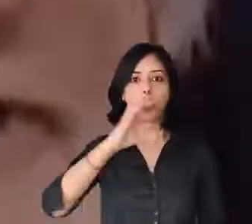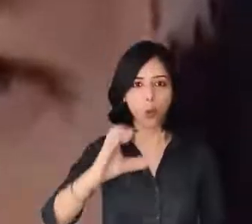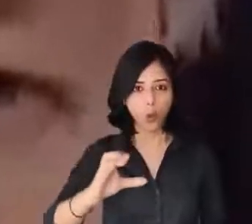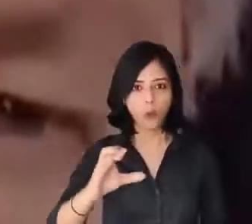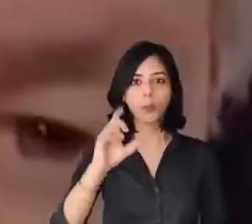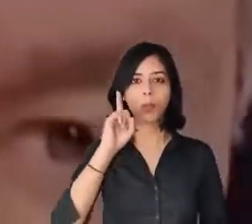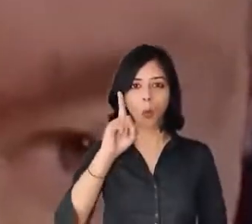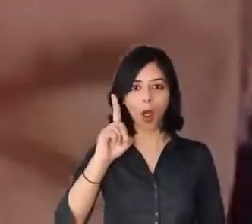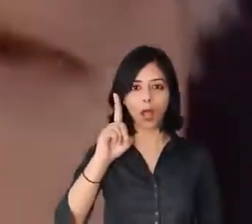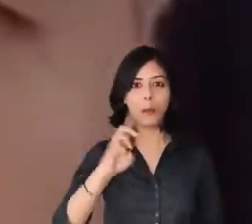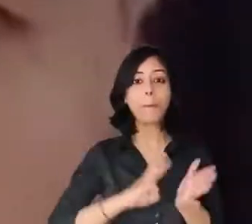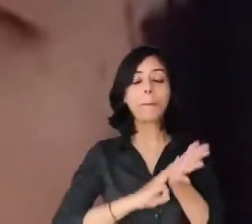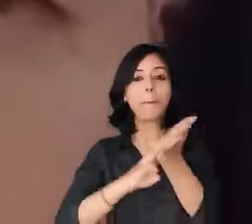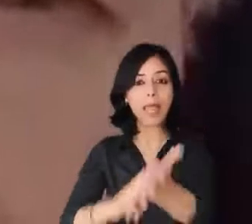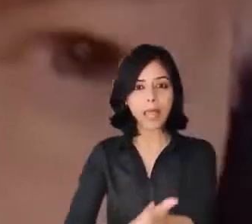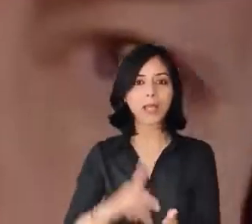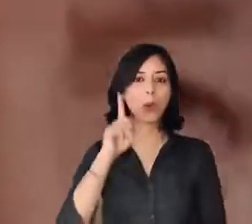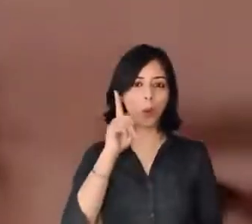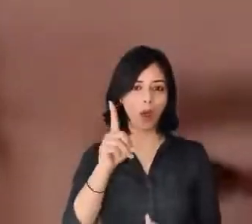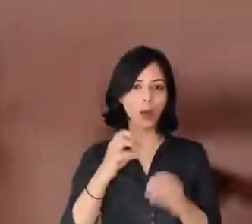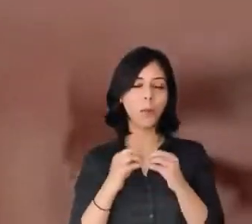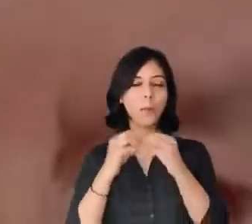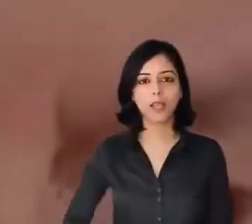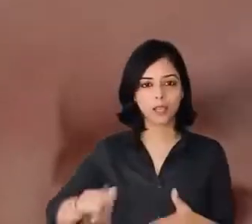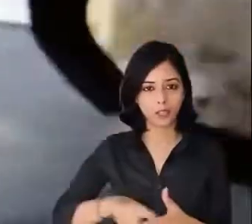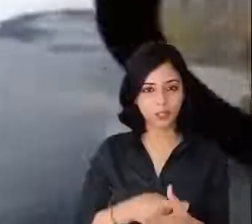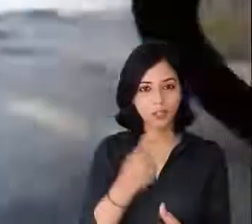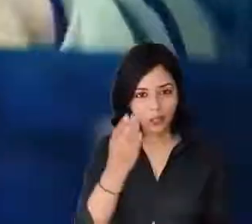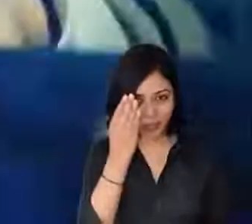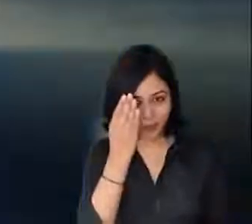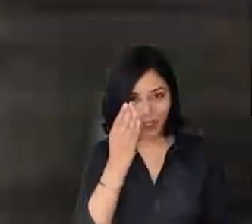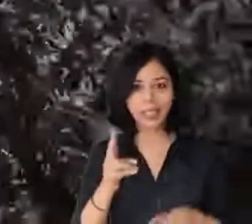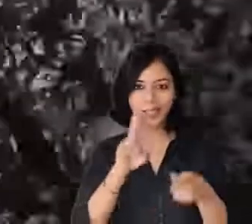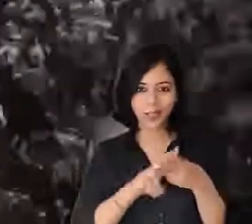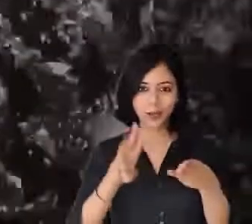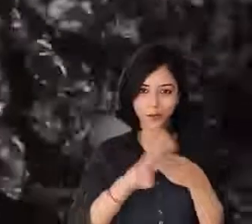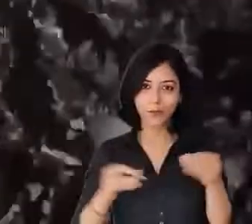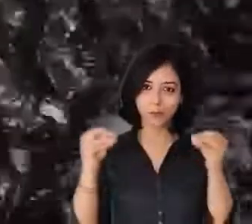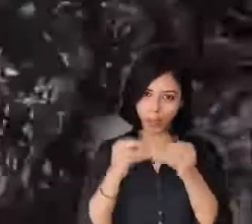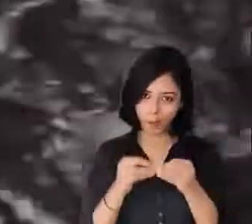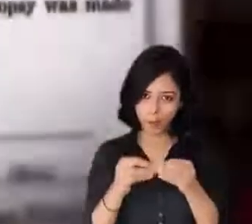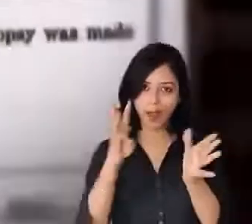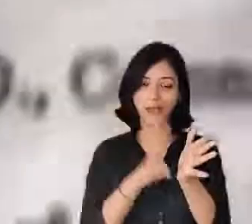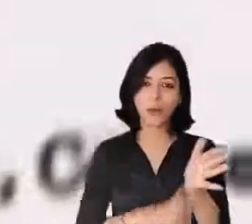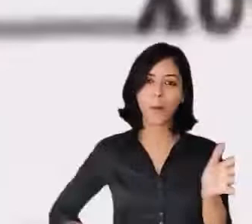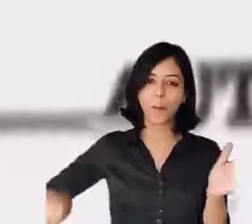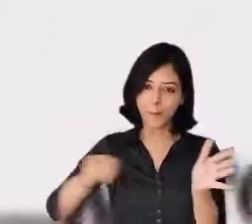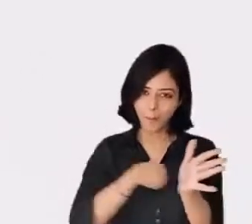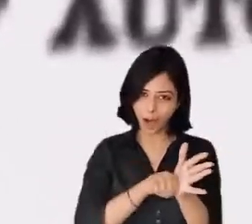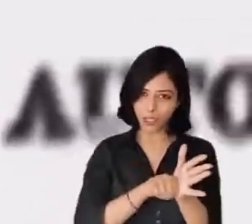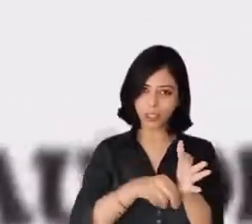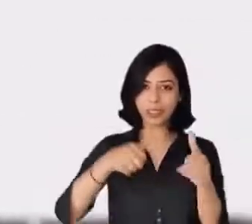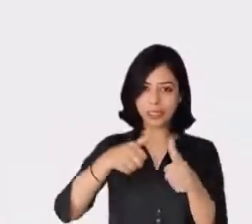La habían golpeado con algo o alguien le había dado varios golpes en la cabeza. Por la falta de heridas defensivas en